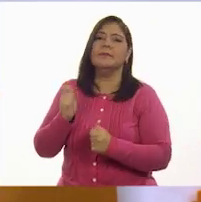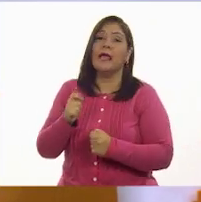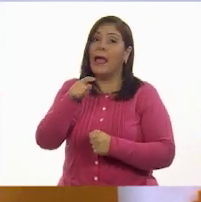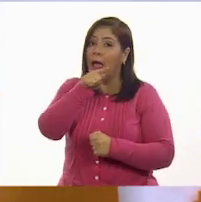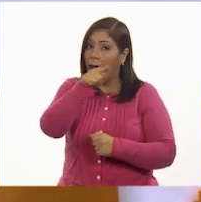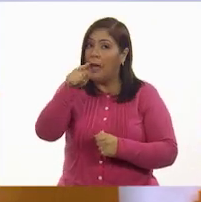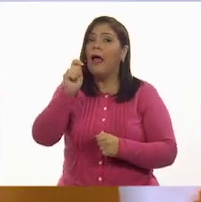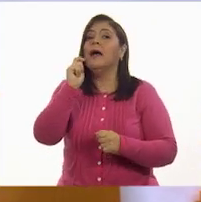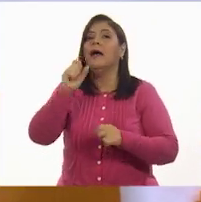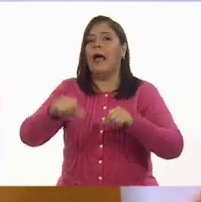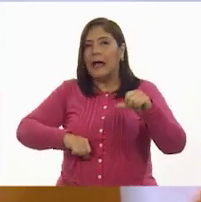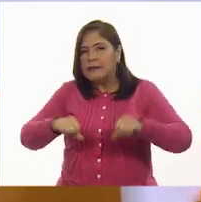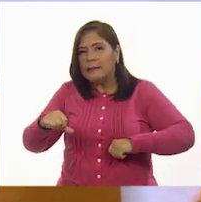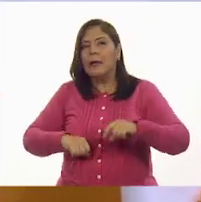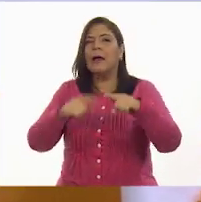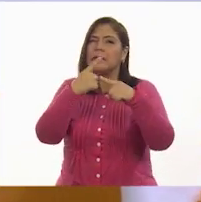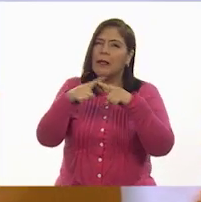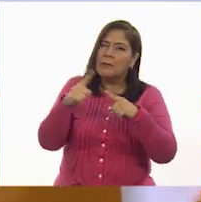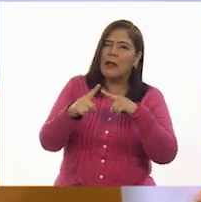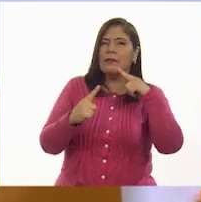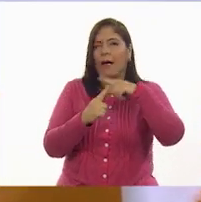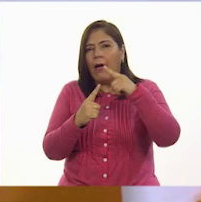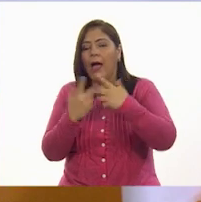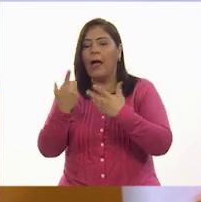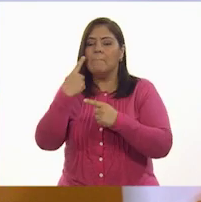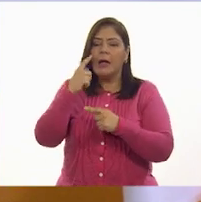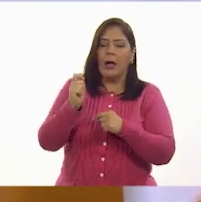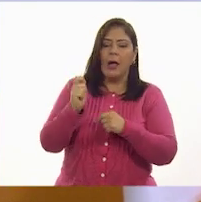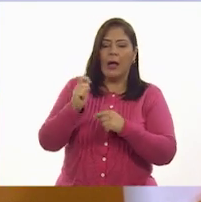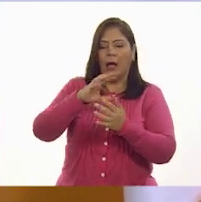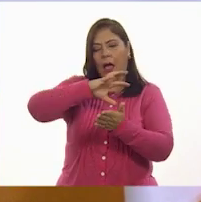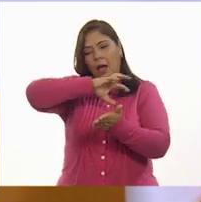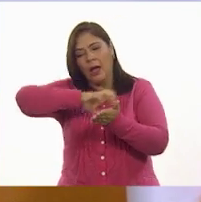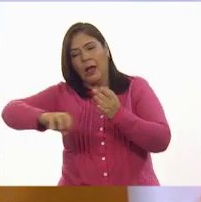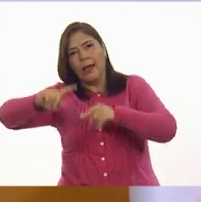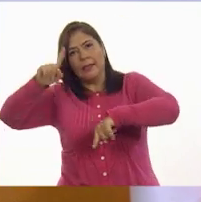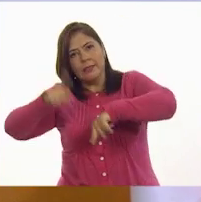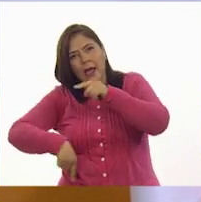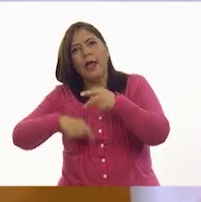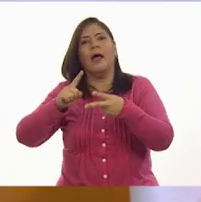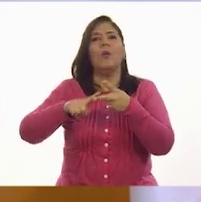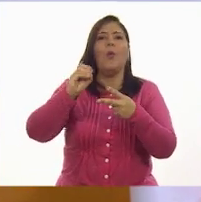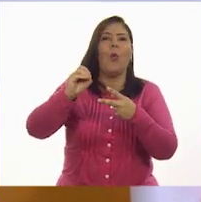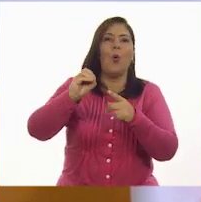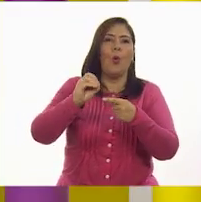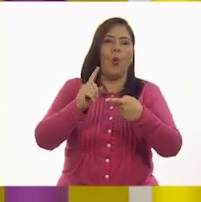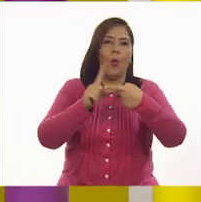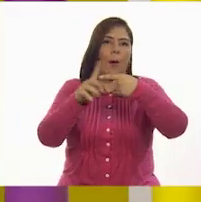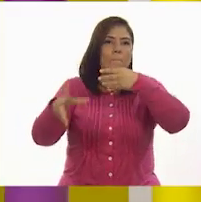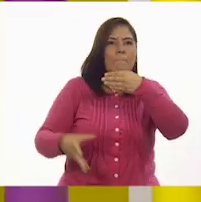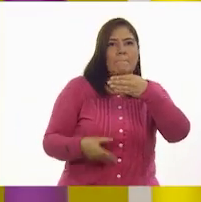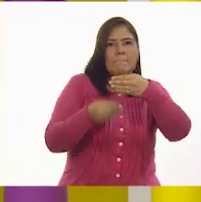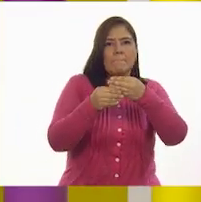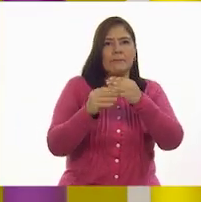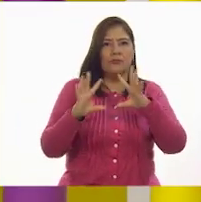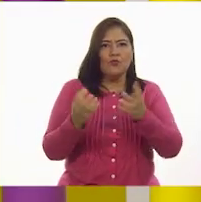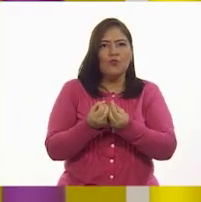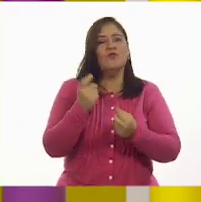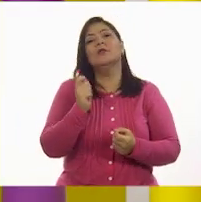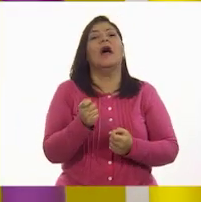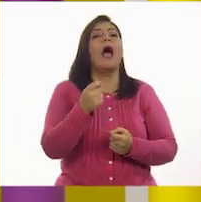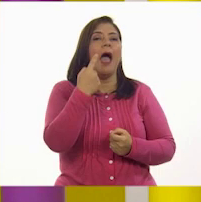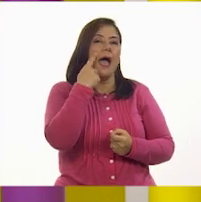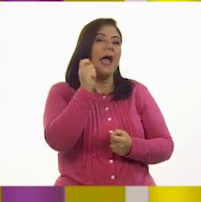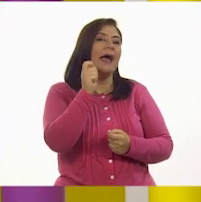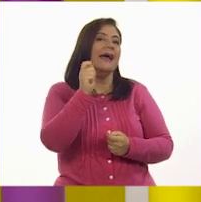viendo, hemos quitado o hemos sumado. Sumado. Y claro, como les dejaste como reto que hicieran